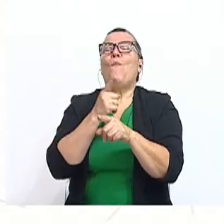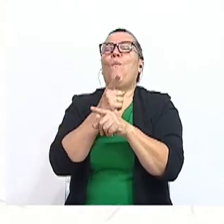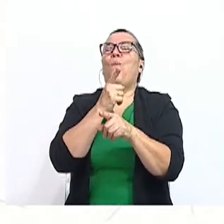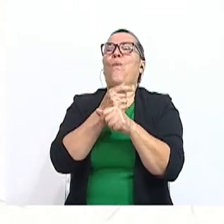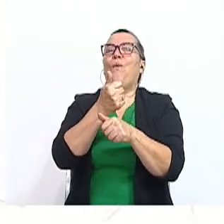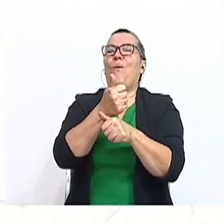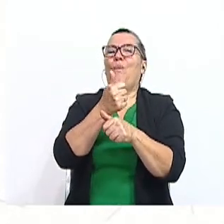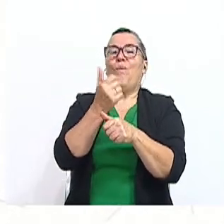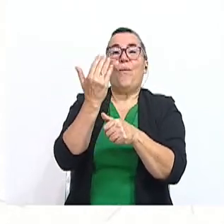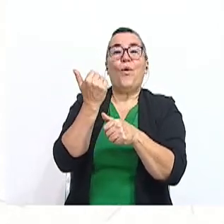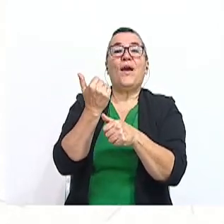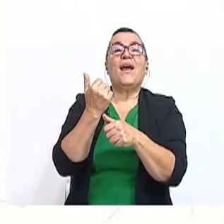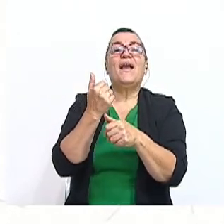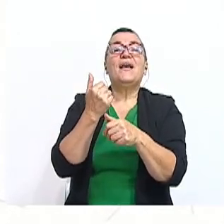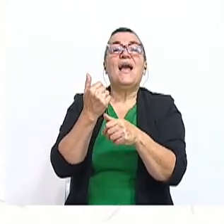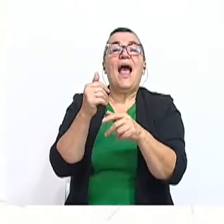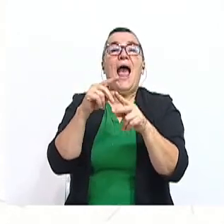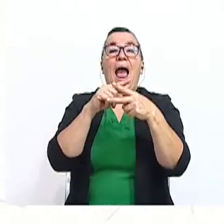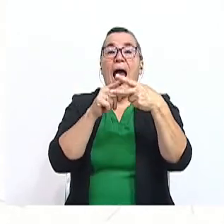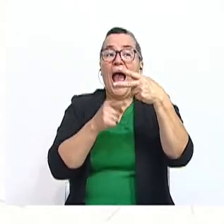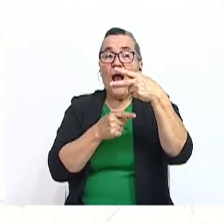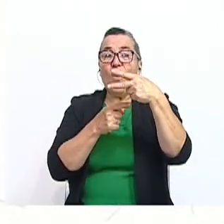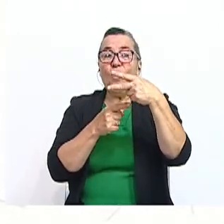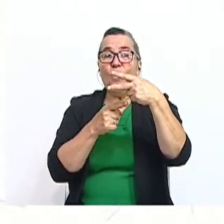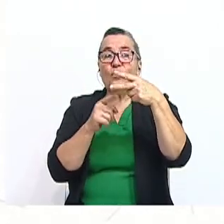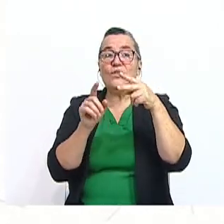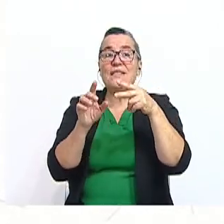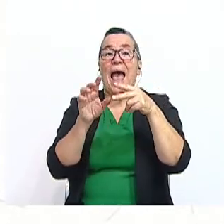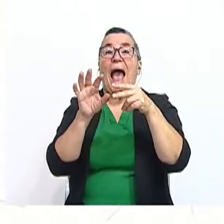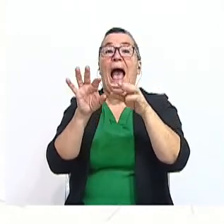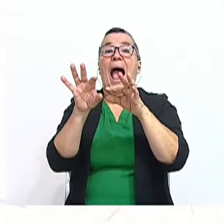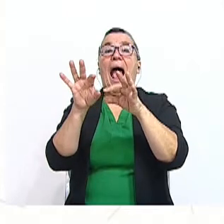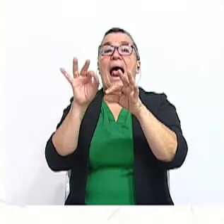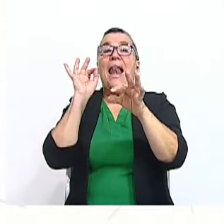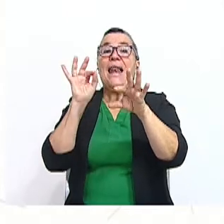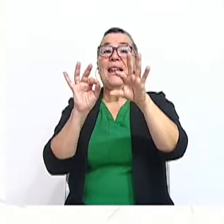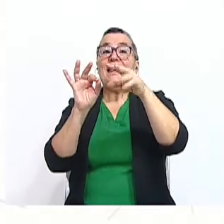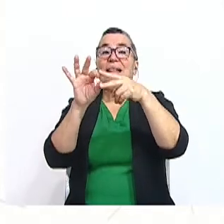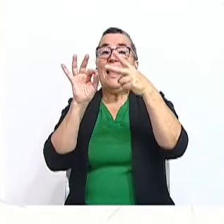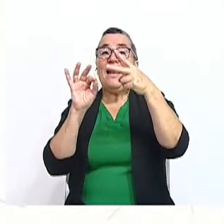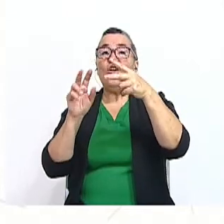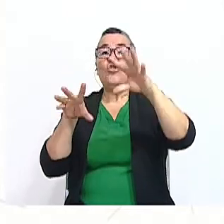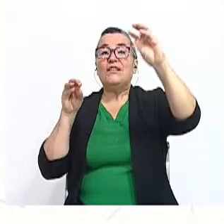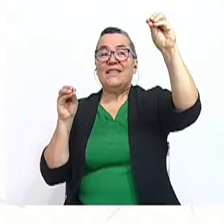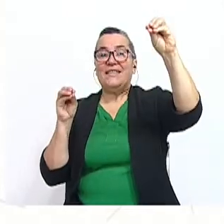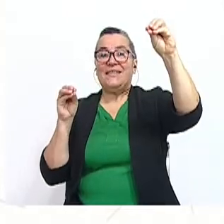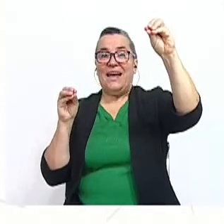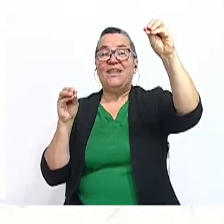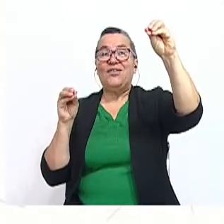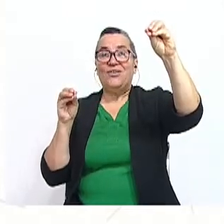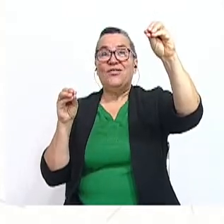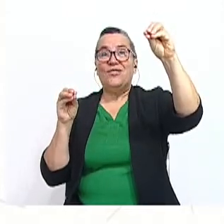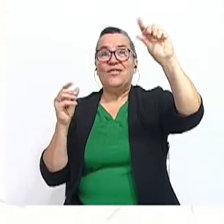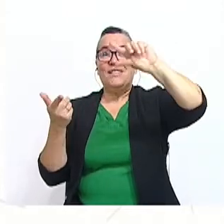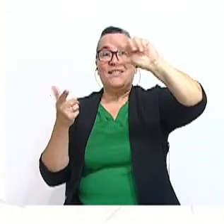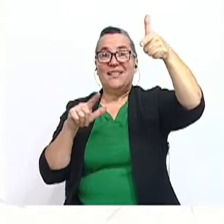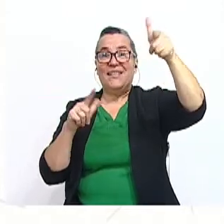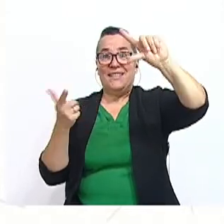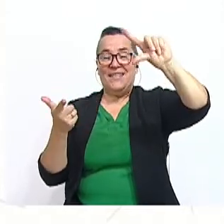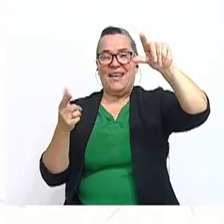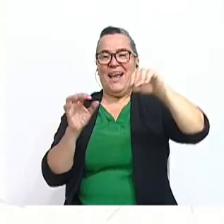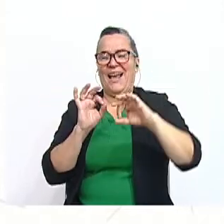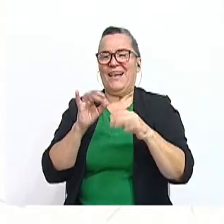bien, porque son ángulos alternos externos. ¿Vieron qué bonito? Bueno,